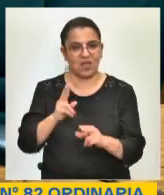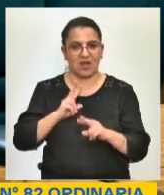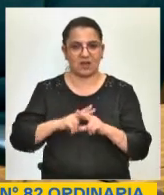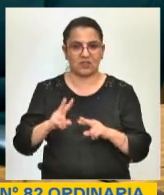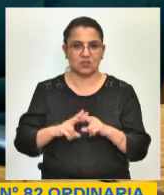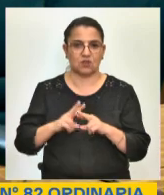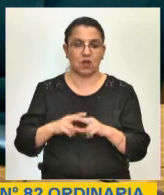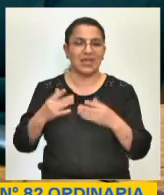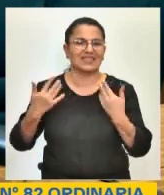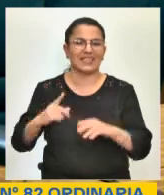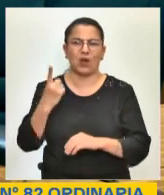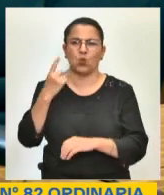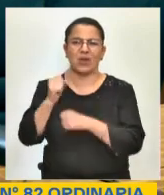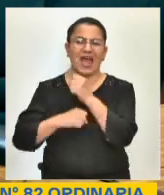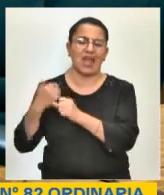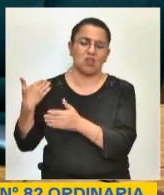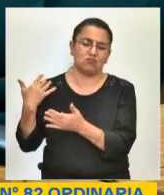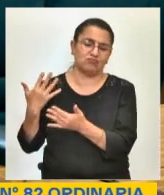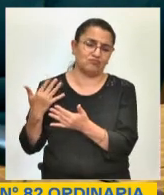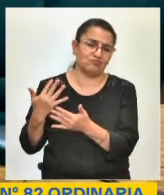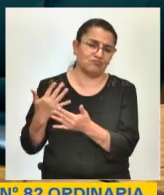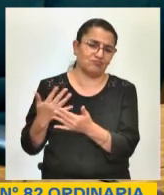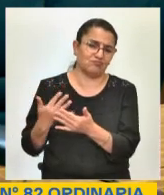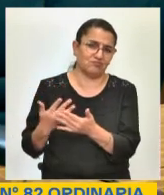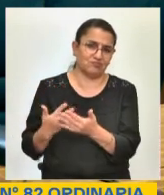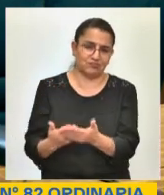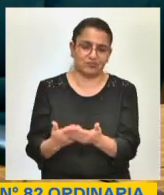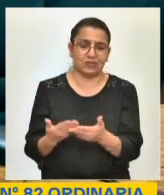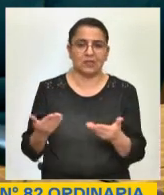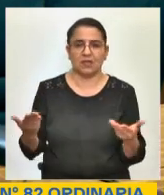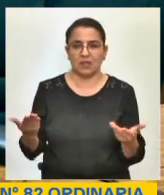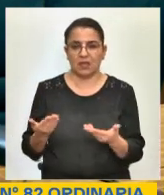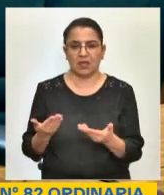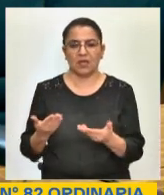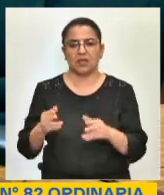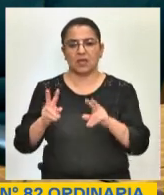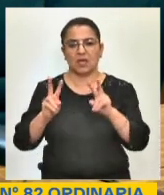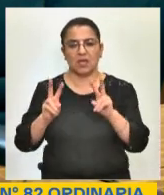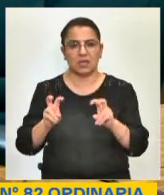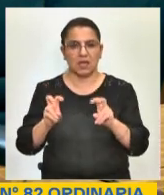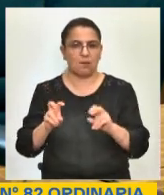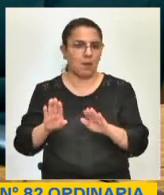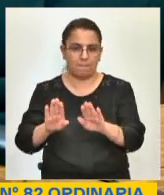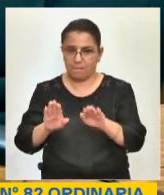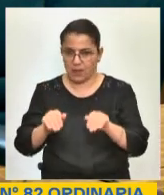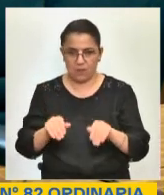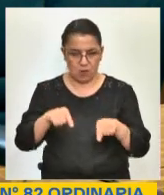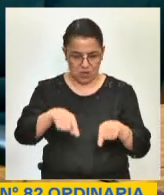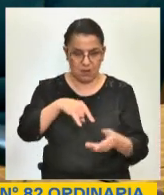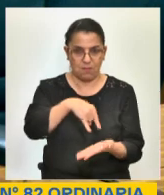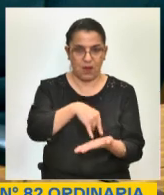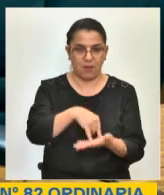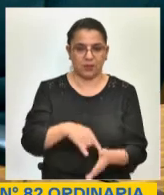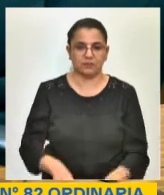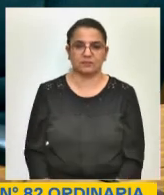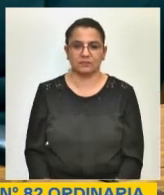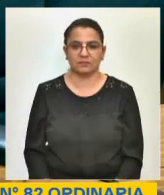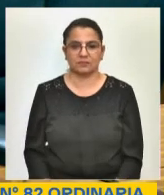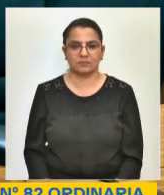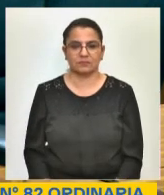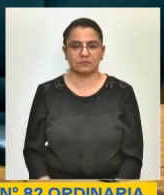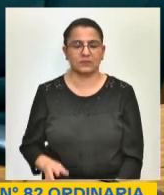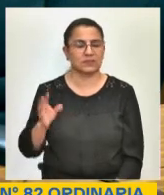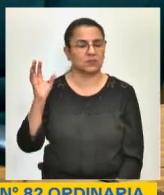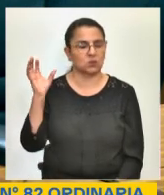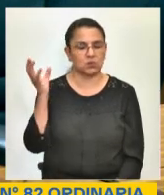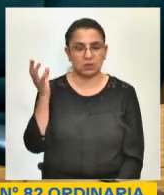un año un año presidente de que esto fuera un tema en este mismo parlamento no